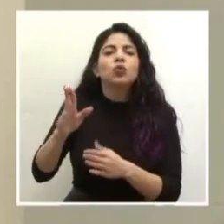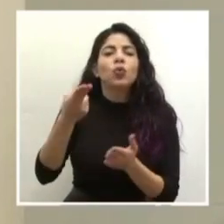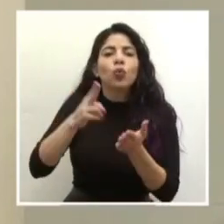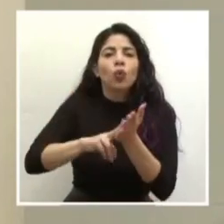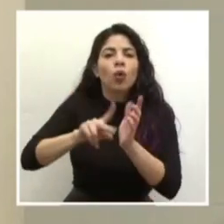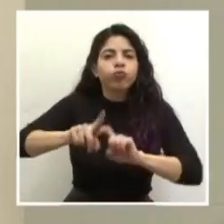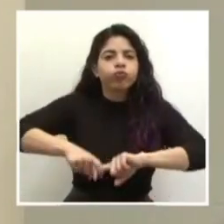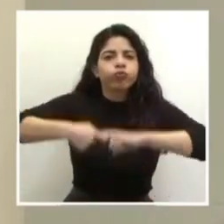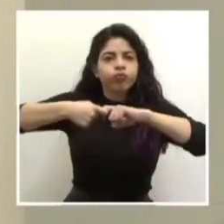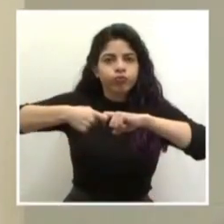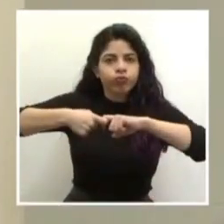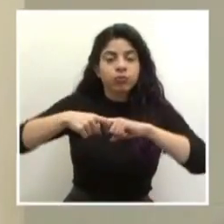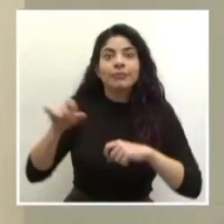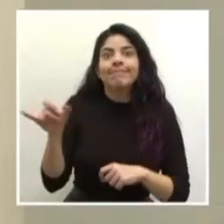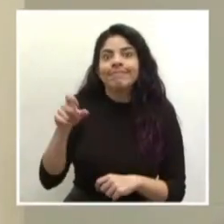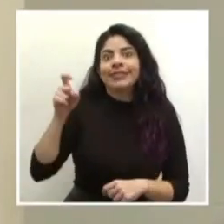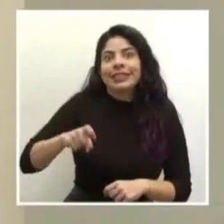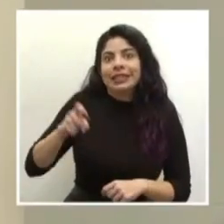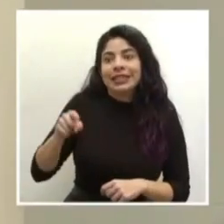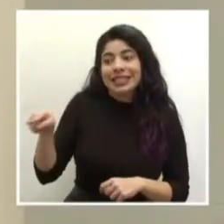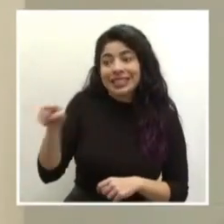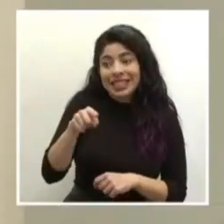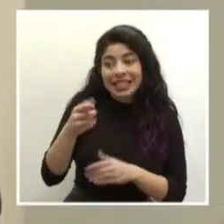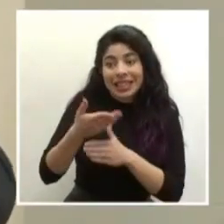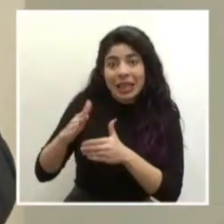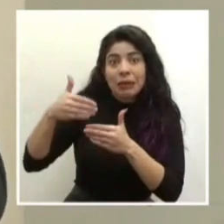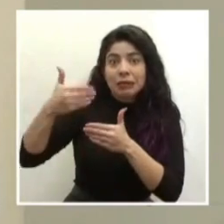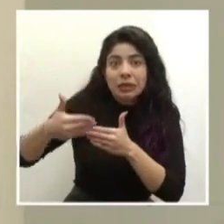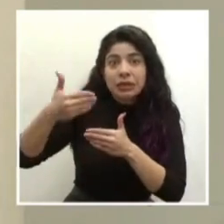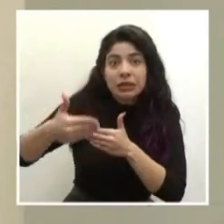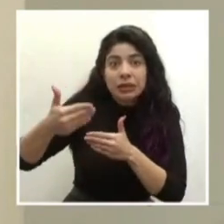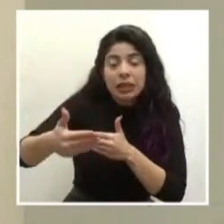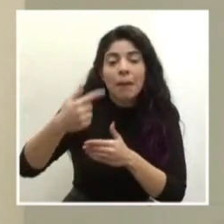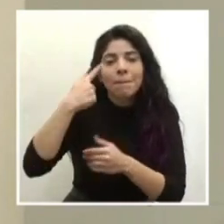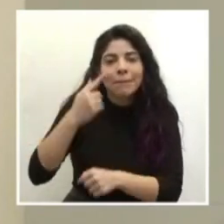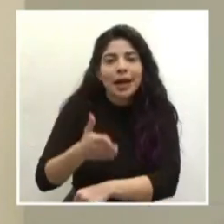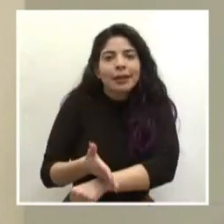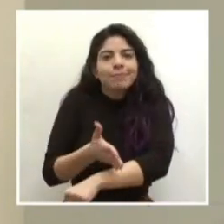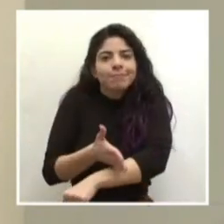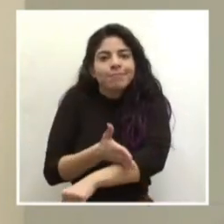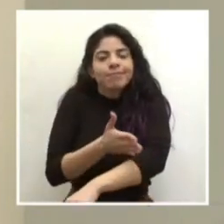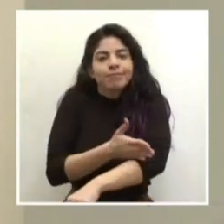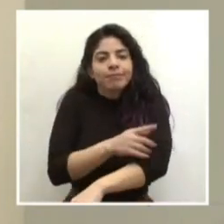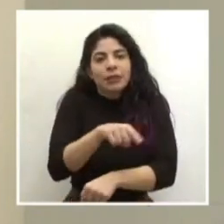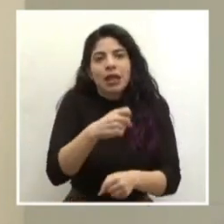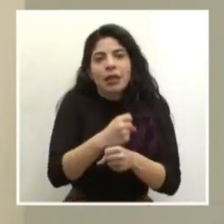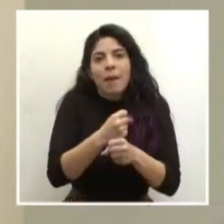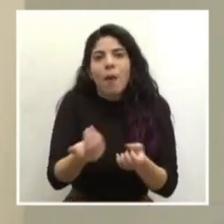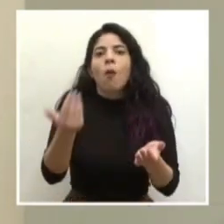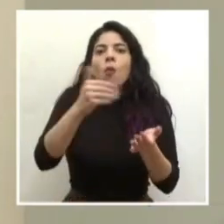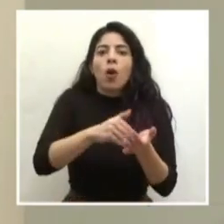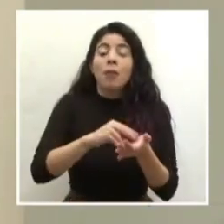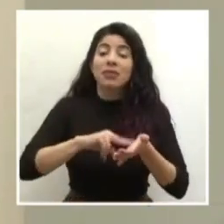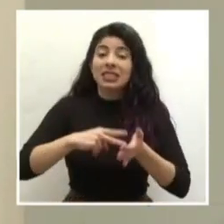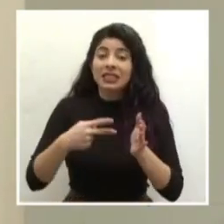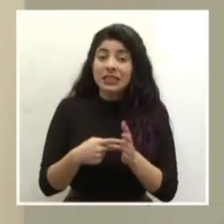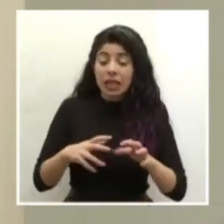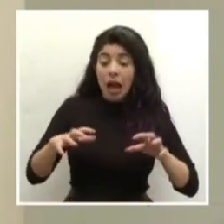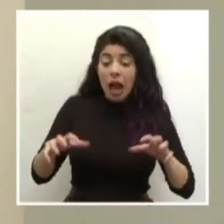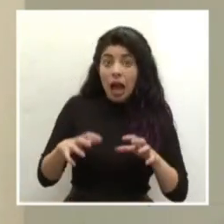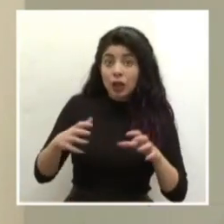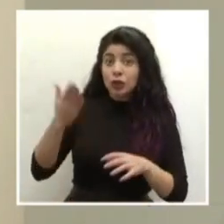contrato. Y también necesitamos avanzar en estas fases para recuperar ese empleo. Es decir, las acciones